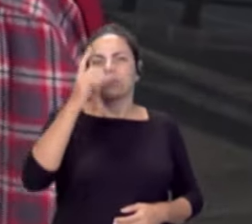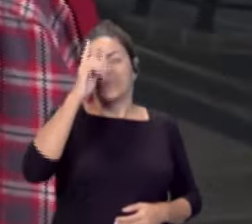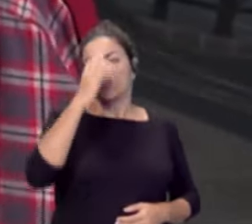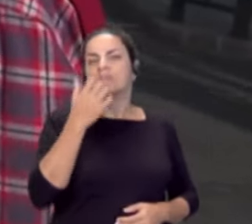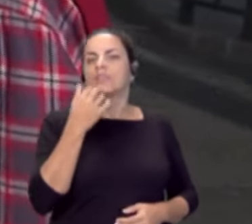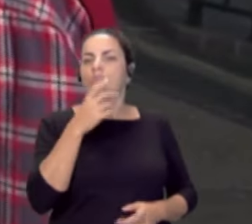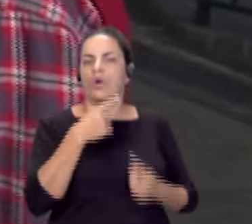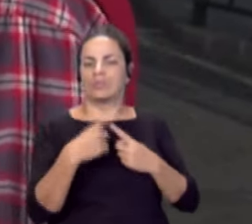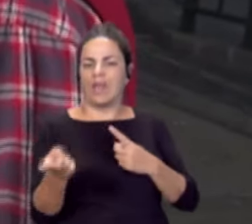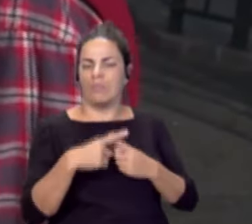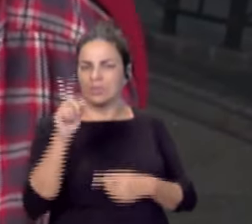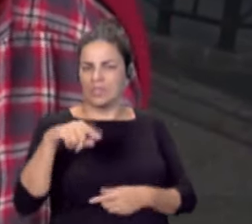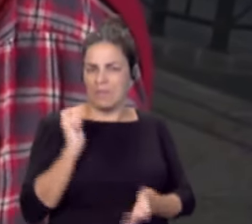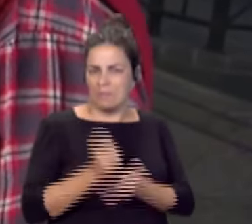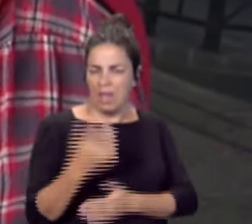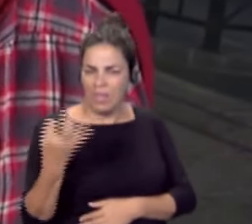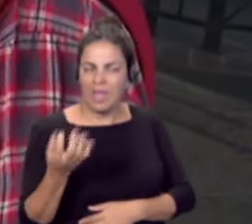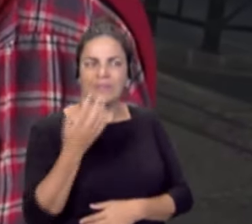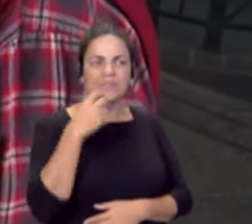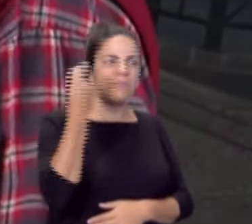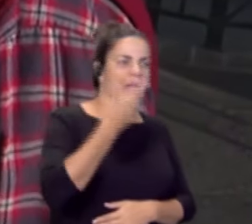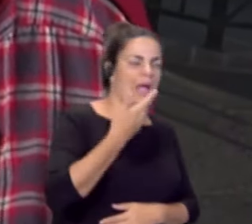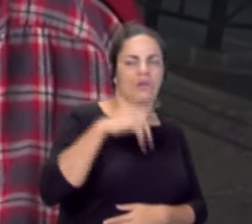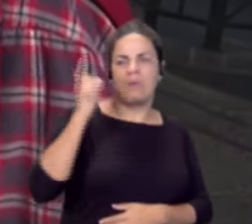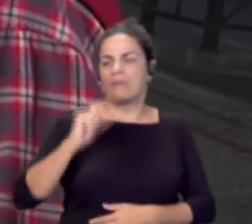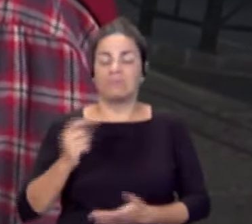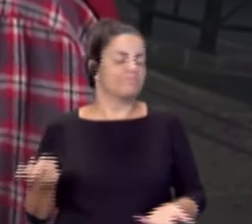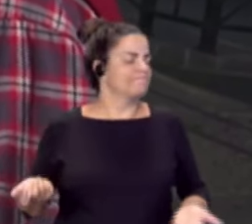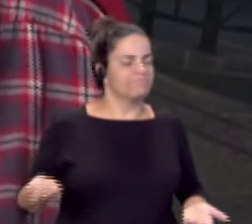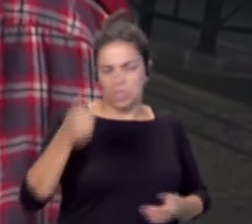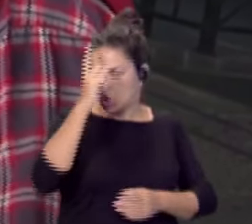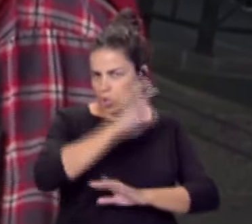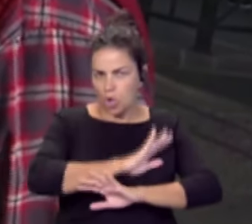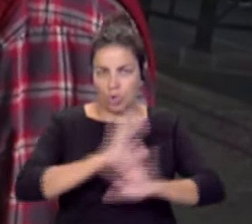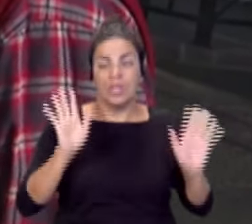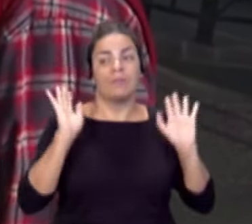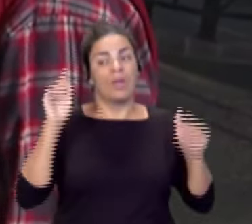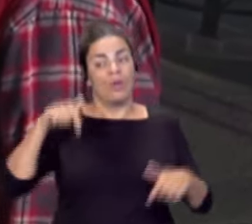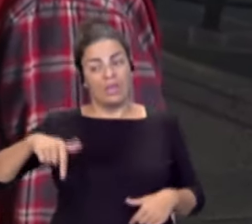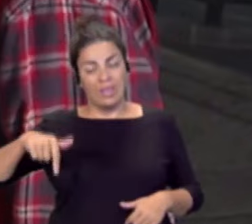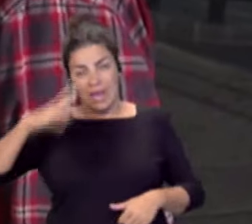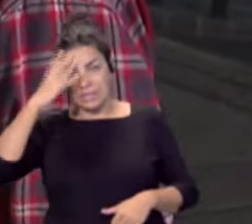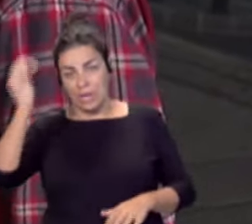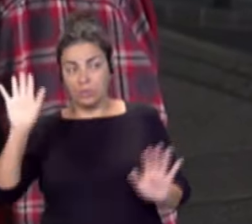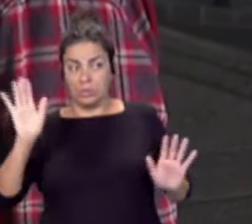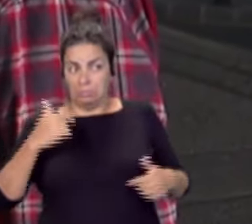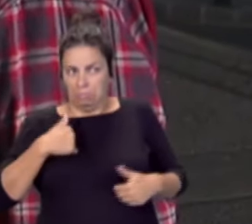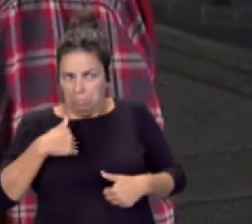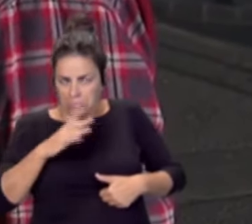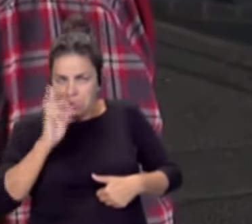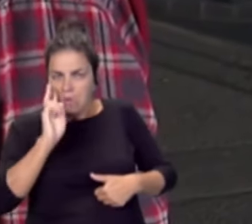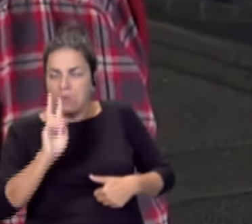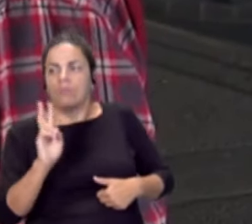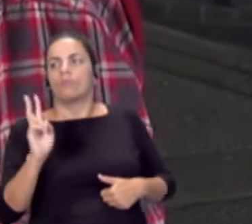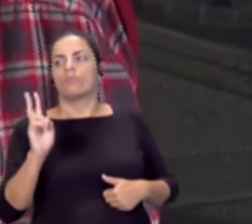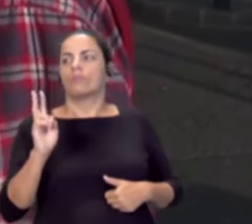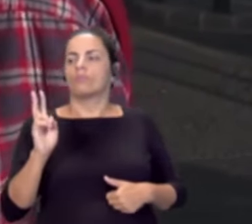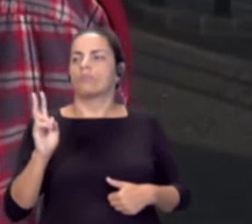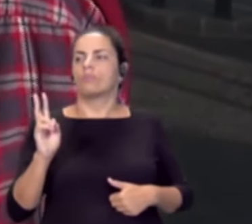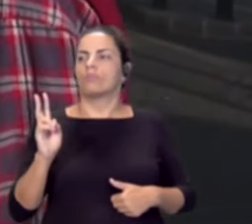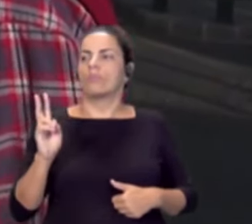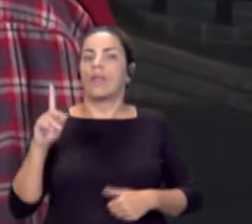venden más barato, si venden más caro, si lo que quiere que sea. Lo único que sabemos aquí en Lanzarote, o al menos yo, es que dependamos uh-huh del precio que